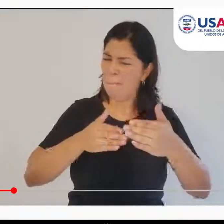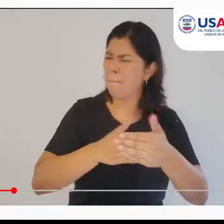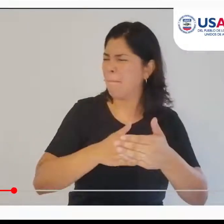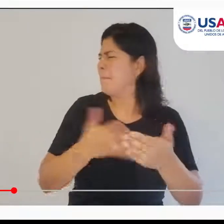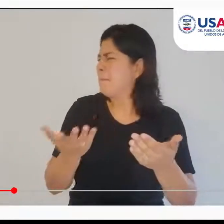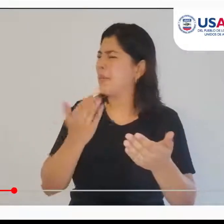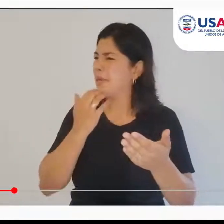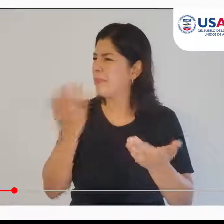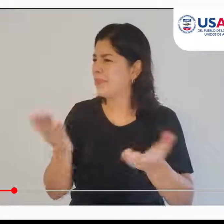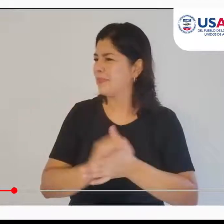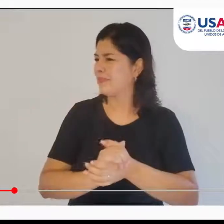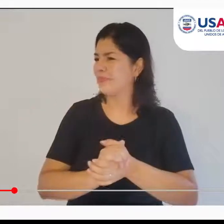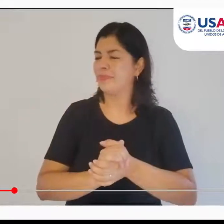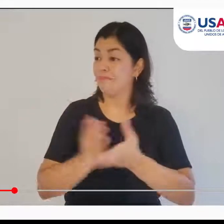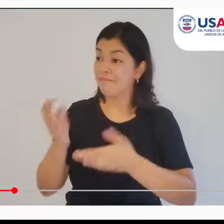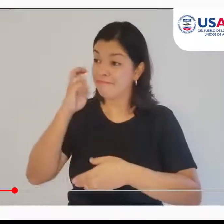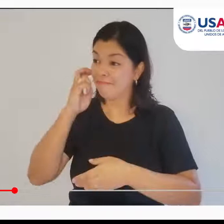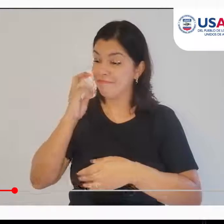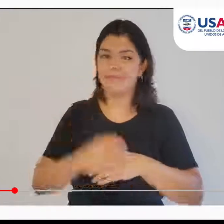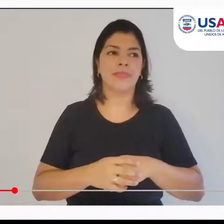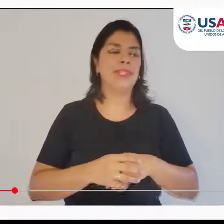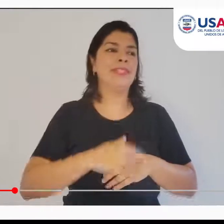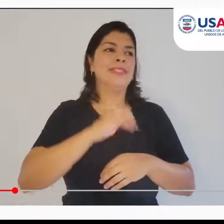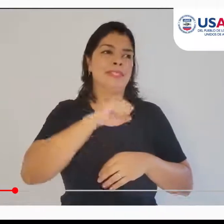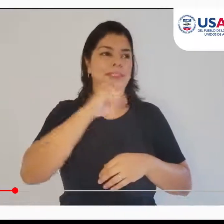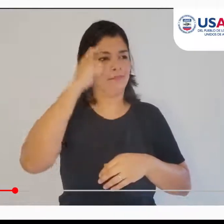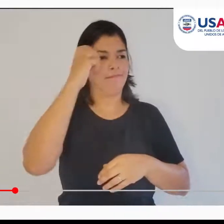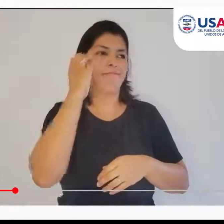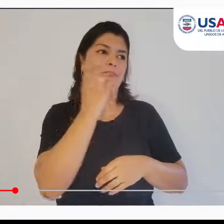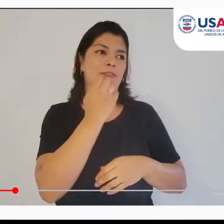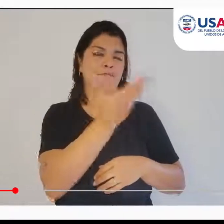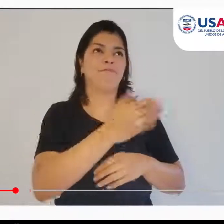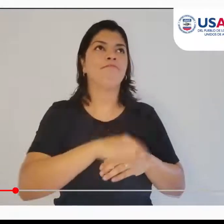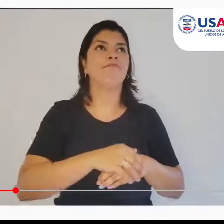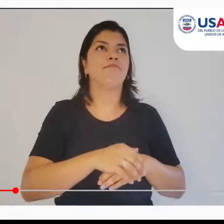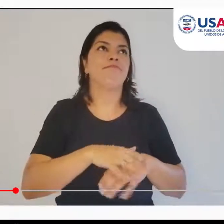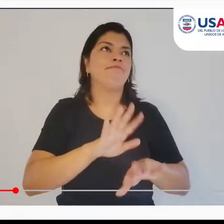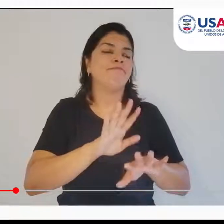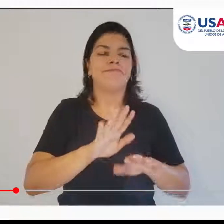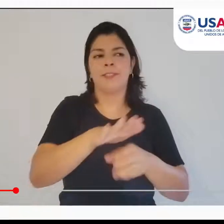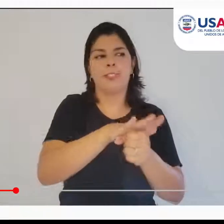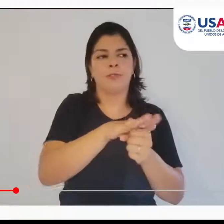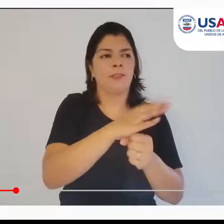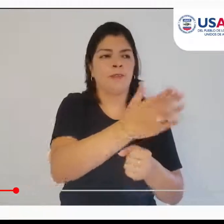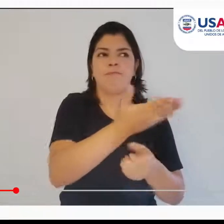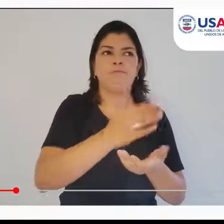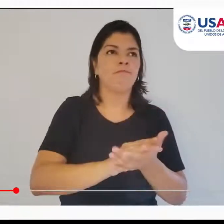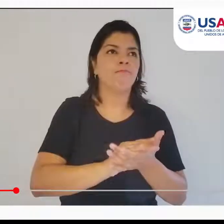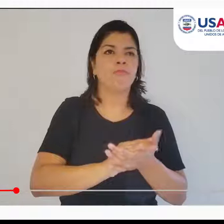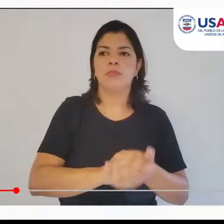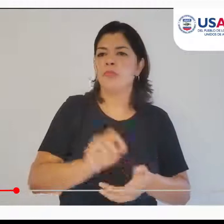capacidad jurídica. César Arevalo. Pues Diego, casos por ejemplo como que las personas